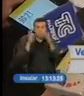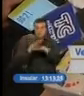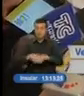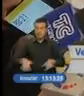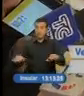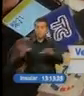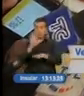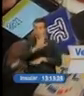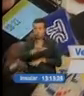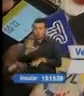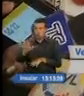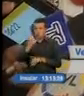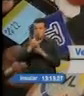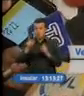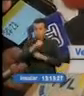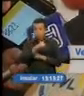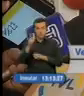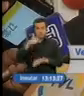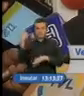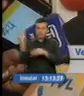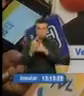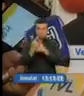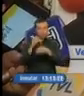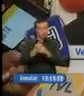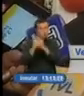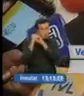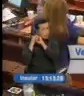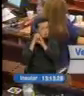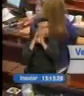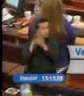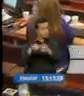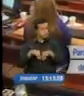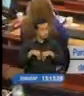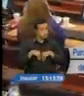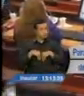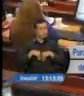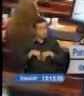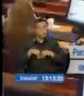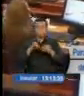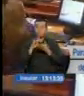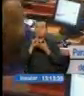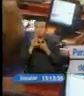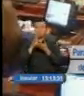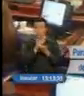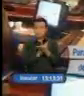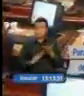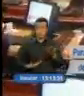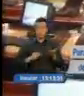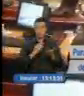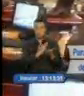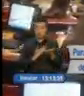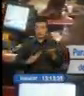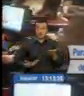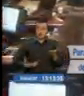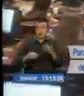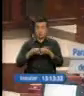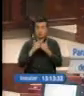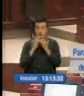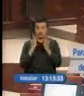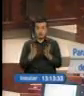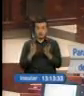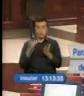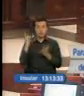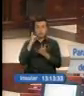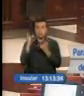popular es mandatorio, es de obligatorio cumplimiento. El mecanismo de destitución para presidente, vicepresidente de la República y asambleístas